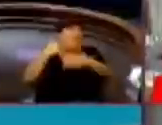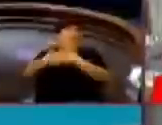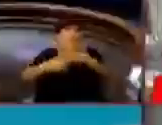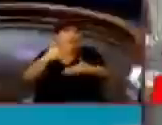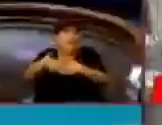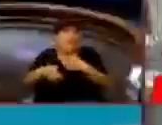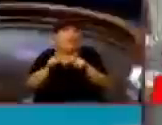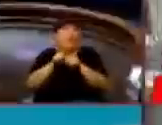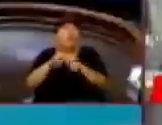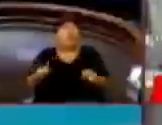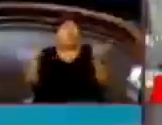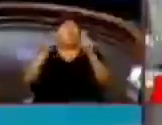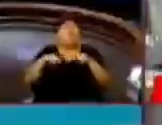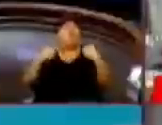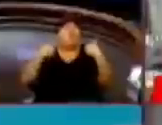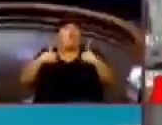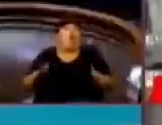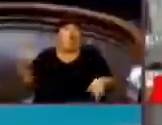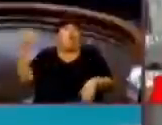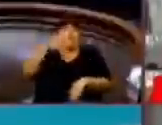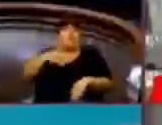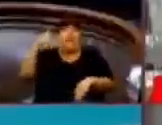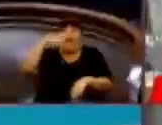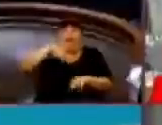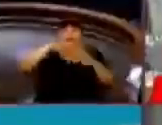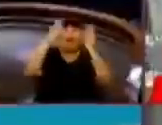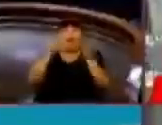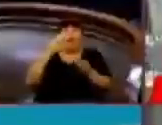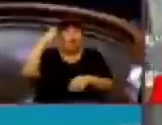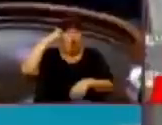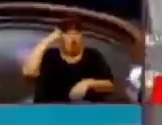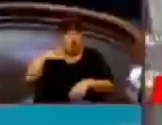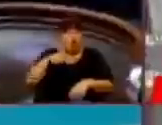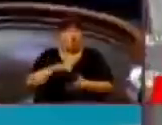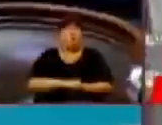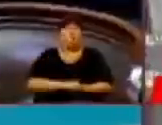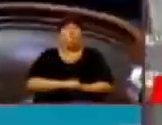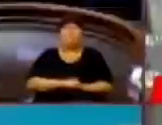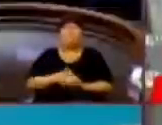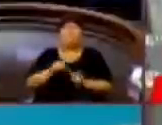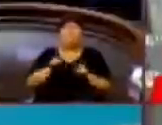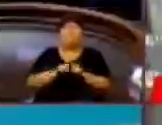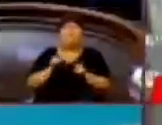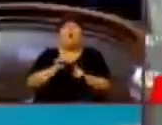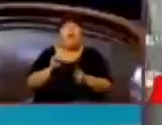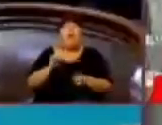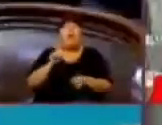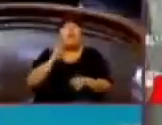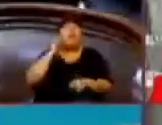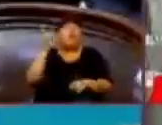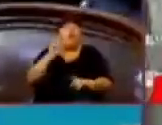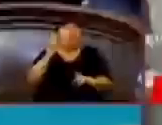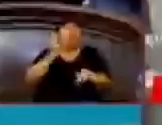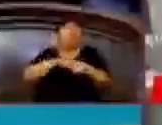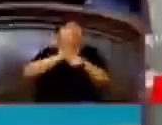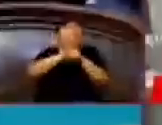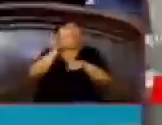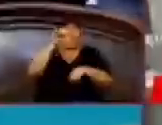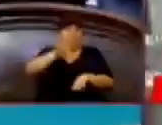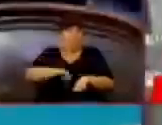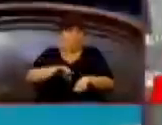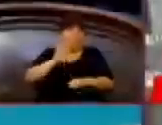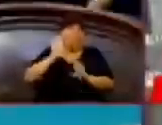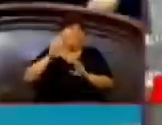¿Vos apostás a un Macri 2023? Yo no creo que va a ser Macri, no creo, pero apuesto... O apostás a algo distinto, digamos. Apuesto